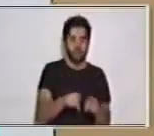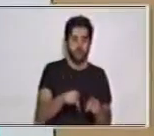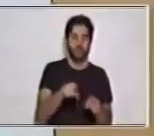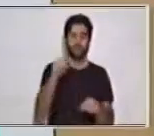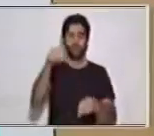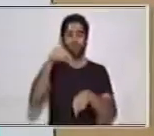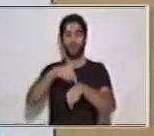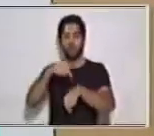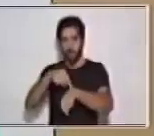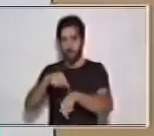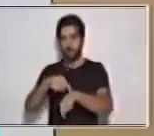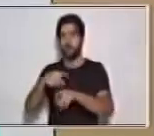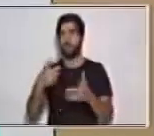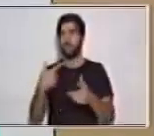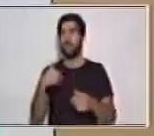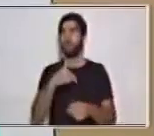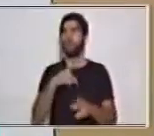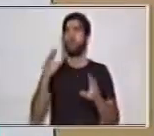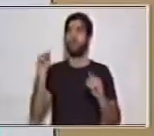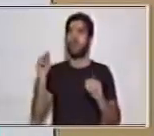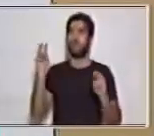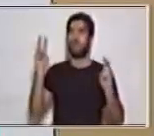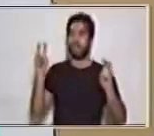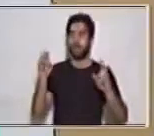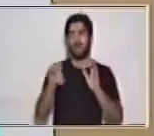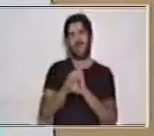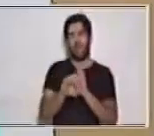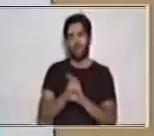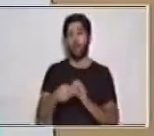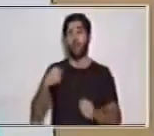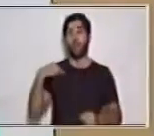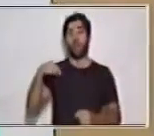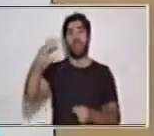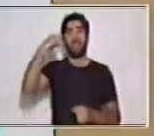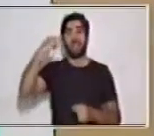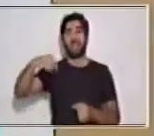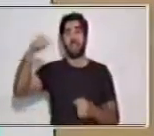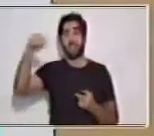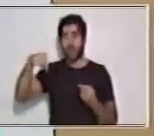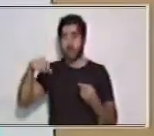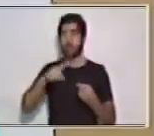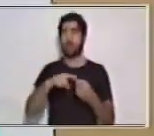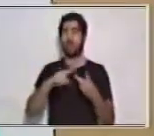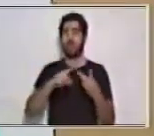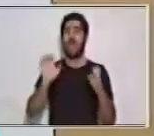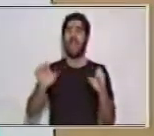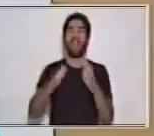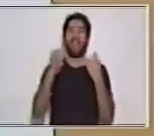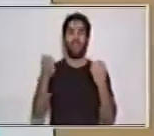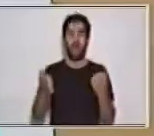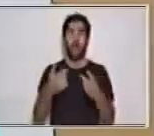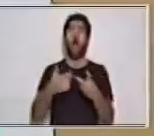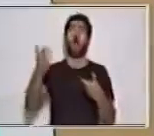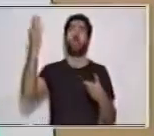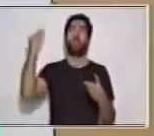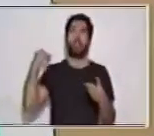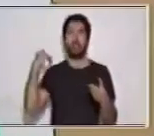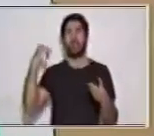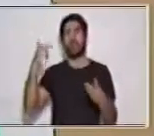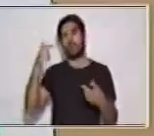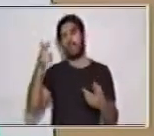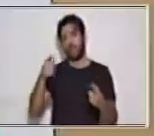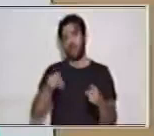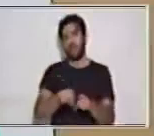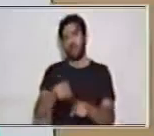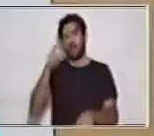el momento en que estemos hablando. Por ejemplo, en nuestros días, desde entonces, ¿sí? Como en el